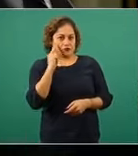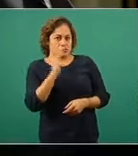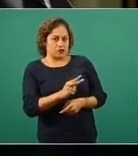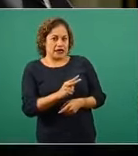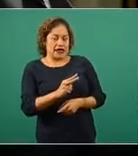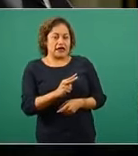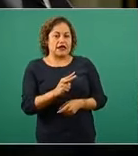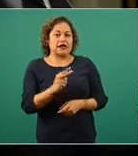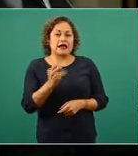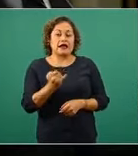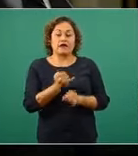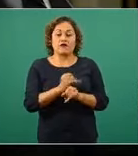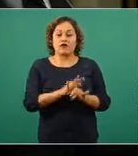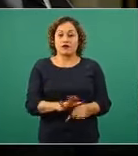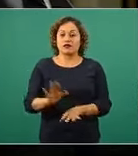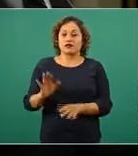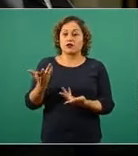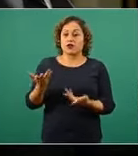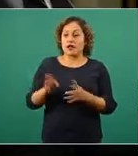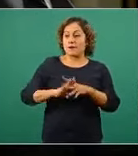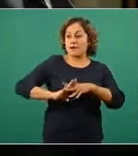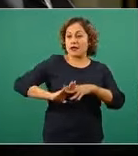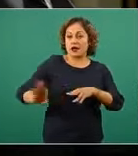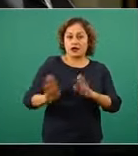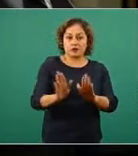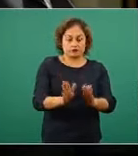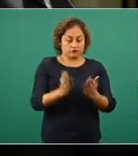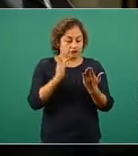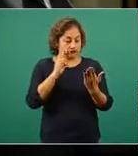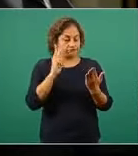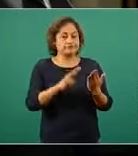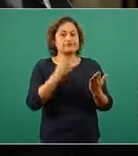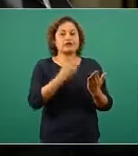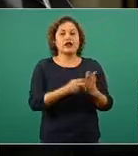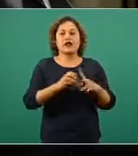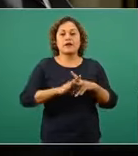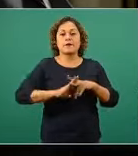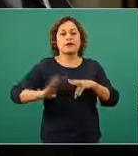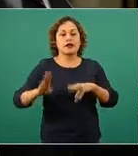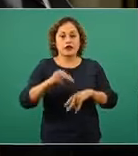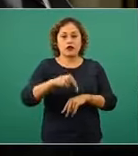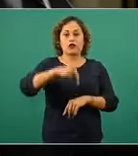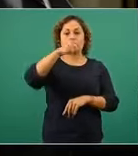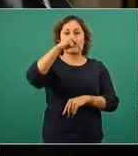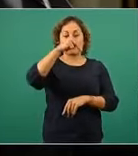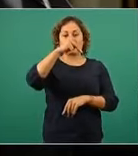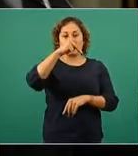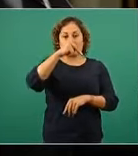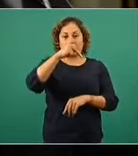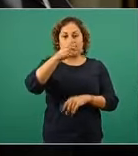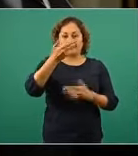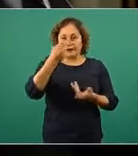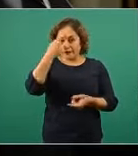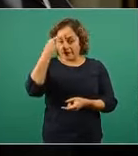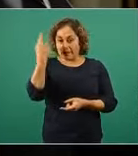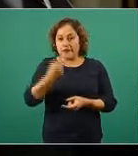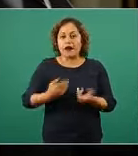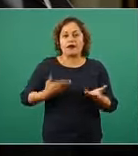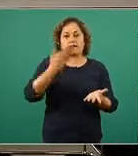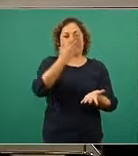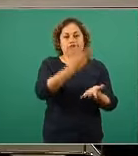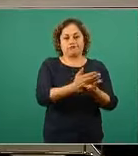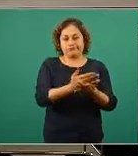Nacional de Migración, en el que se constata que son principalmente migrantes del Triángulo Norte los que pasan por México, ¿no? Entonces, pues bueno, un poco